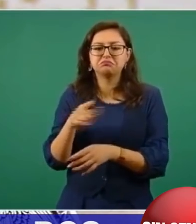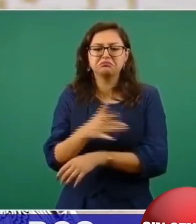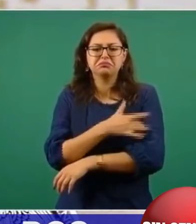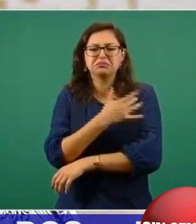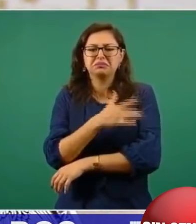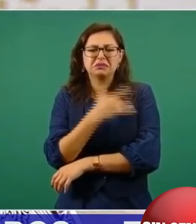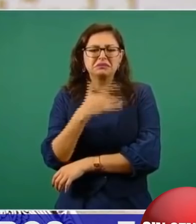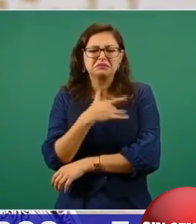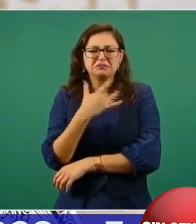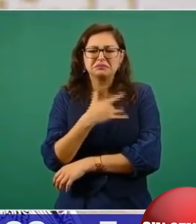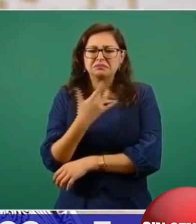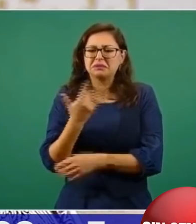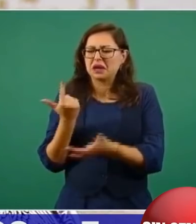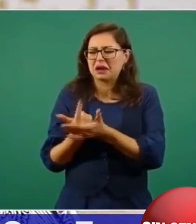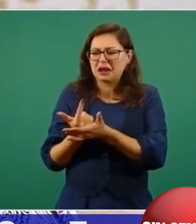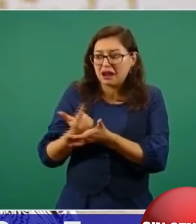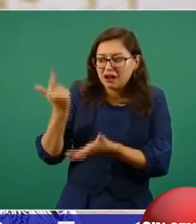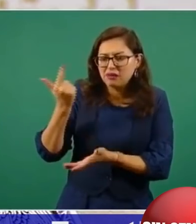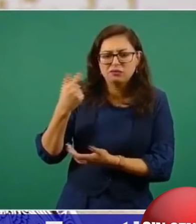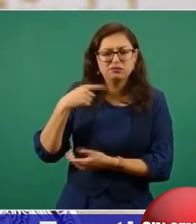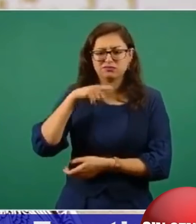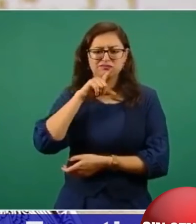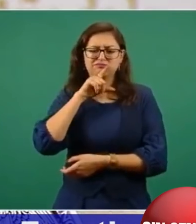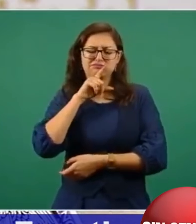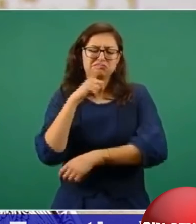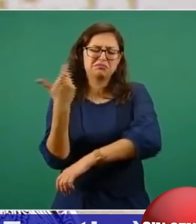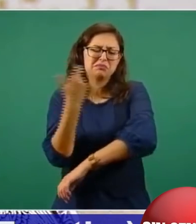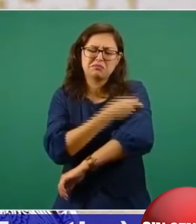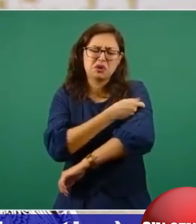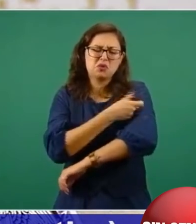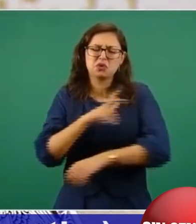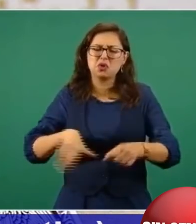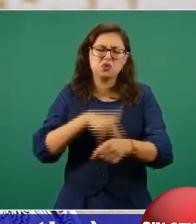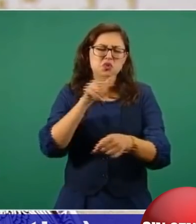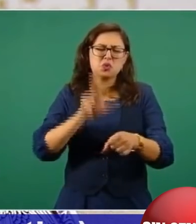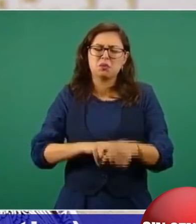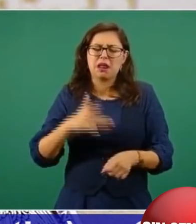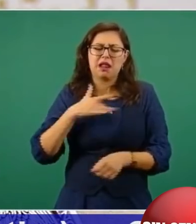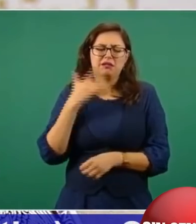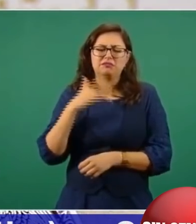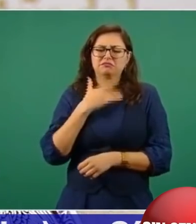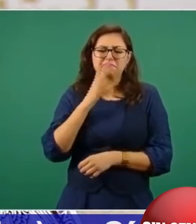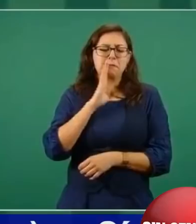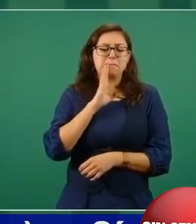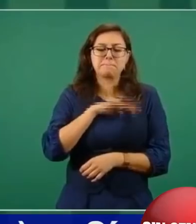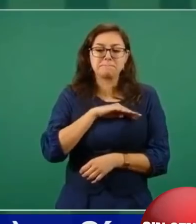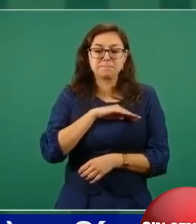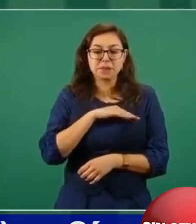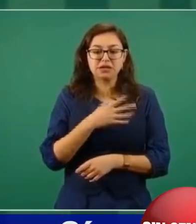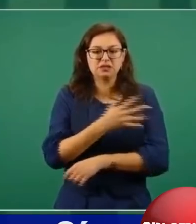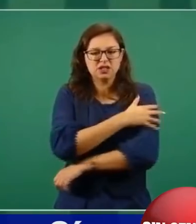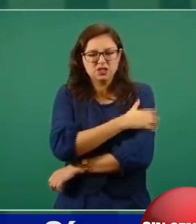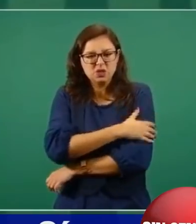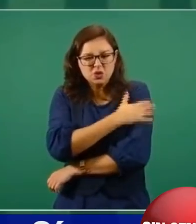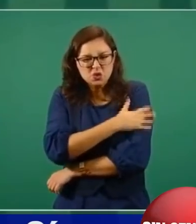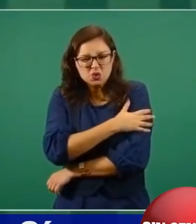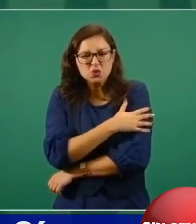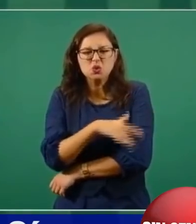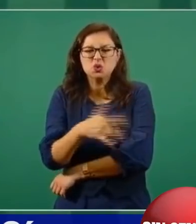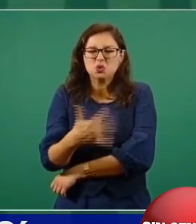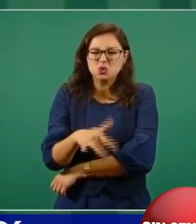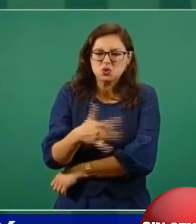son reacciones esperables por el organismo cuando se le expone a vacunación. Duele en el sitio de